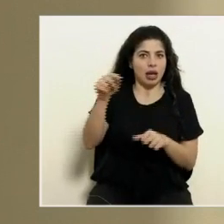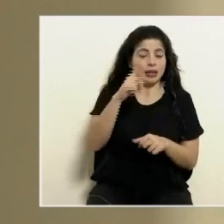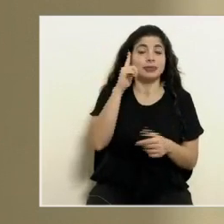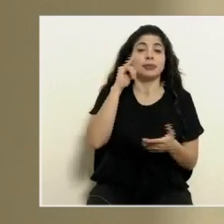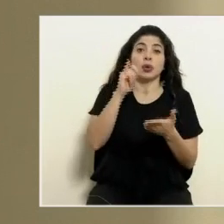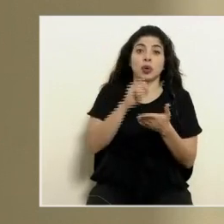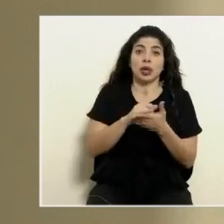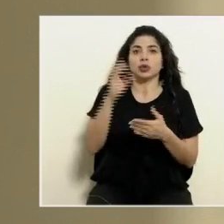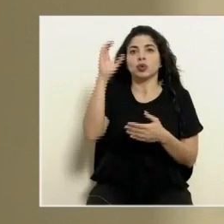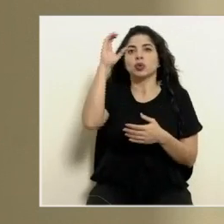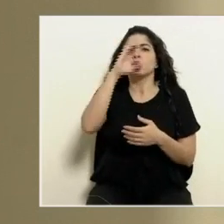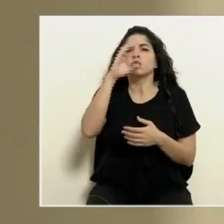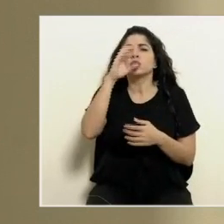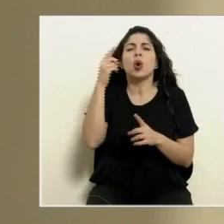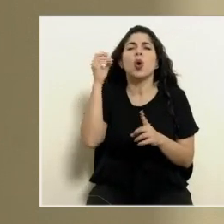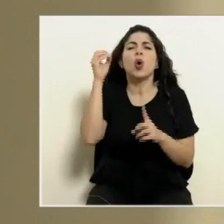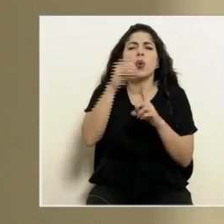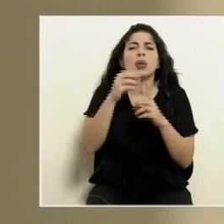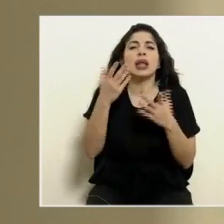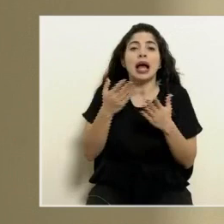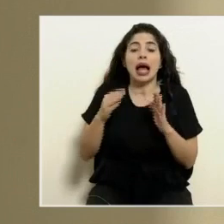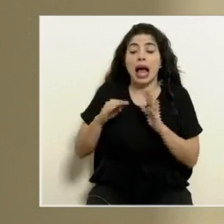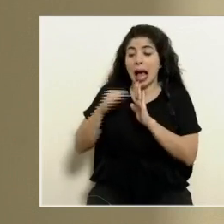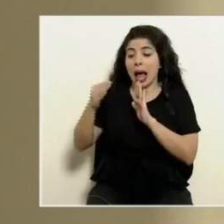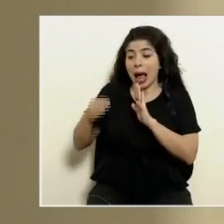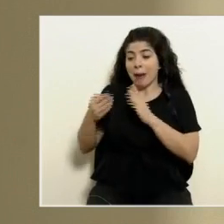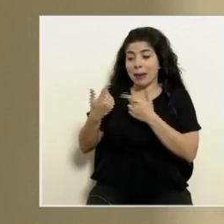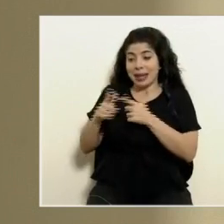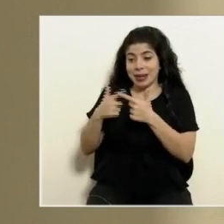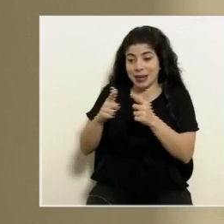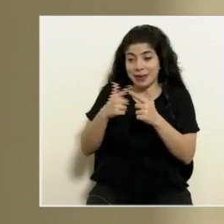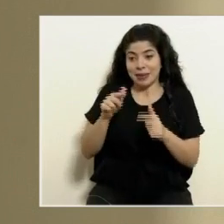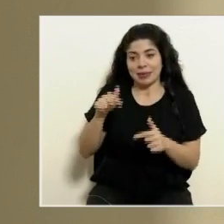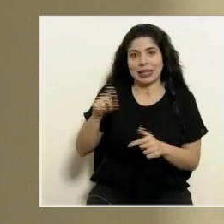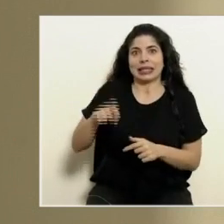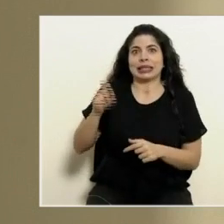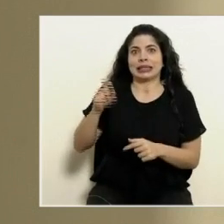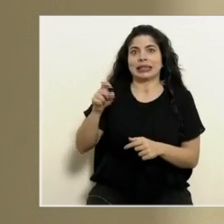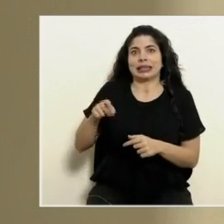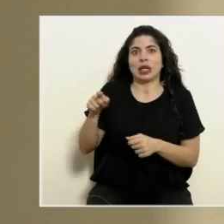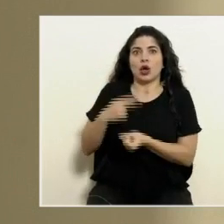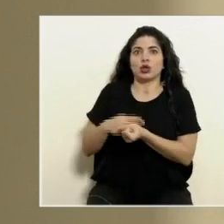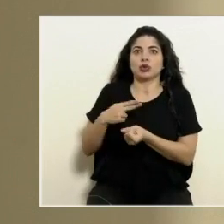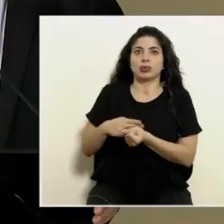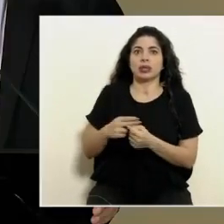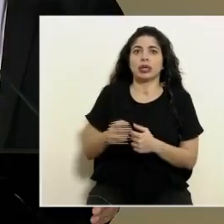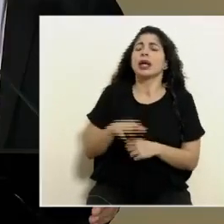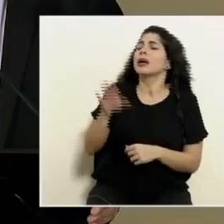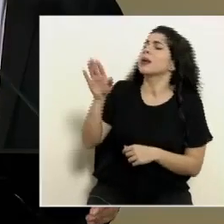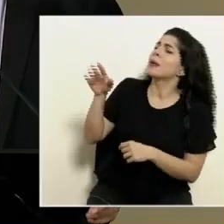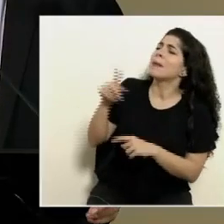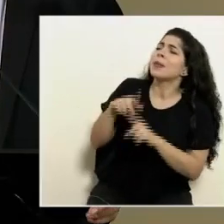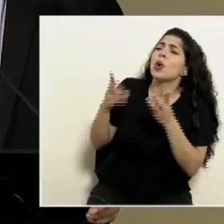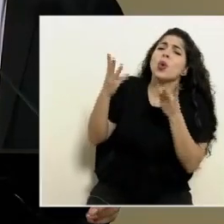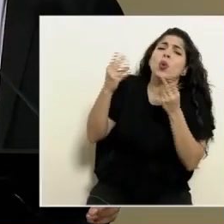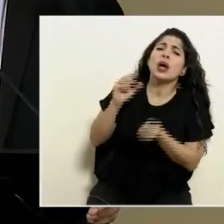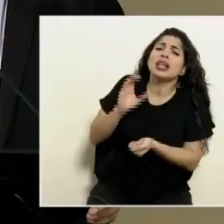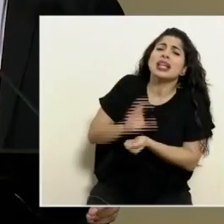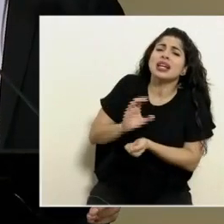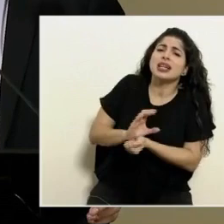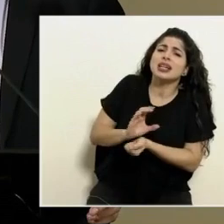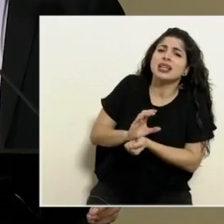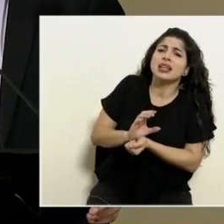pues cumplir con la liberación de espacios que son tan necesarios en el sistema hospitalario público. Don Alex, ¿cuántas clínicas